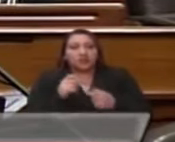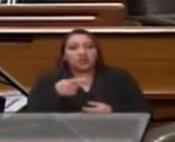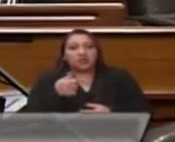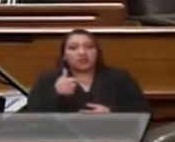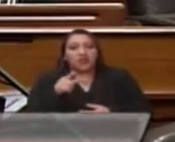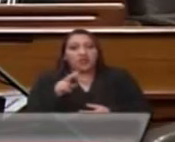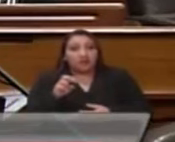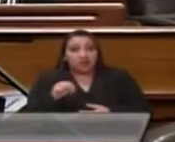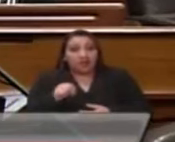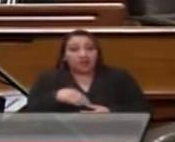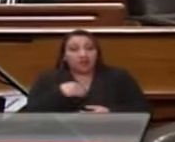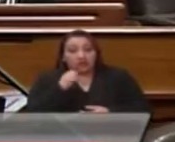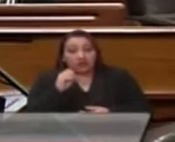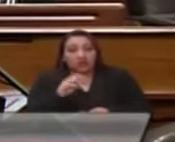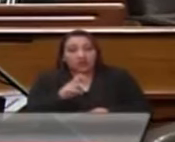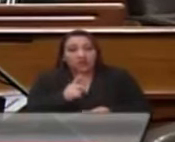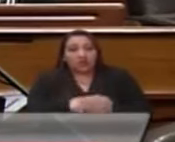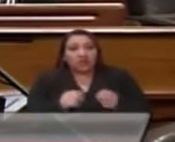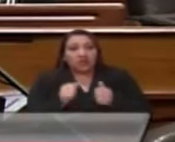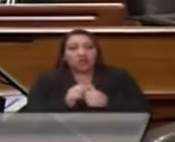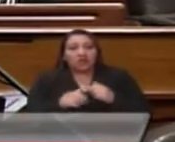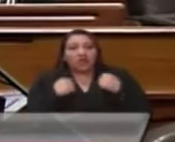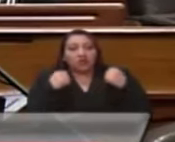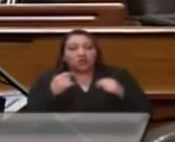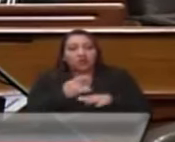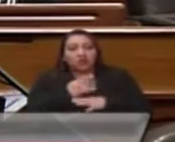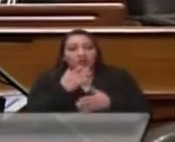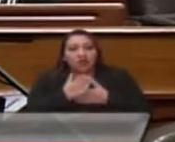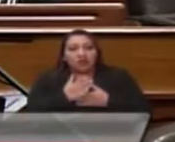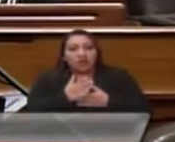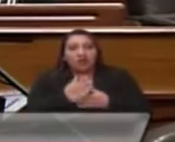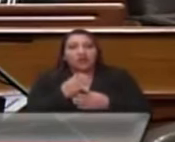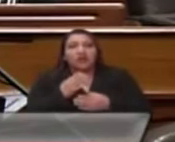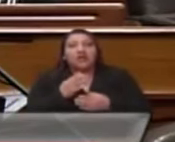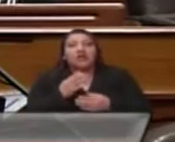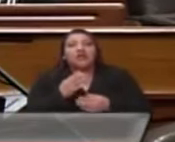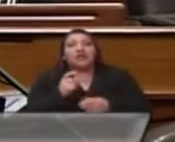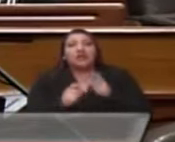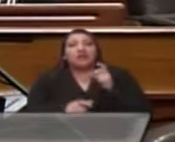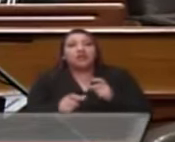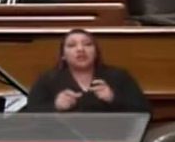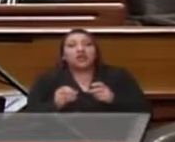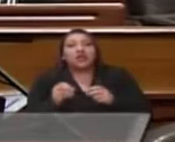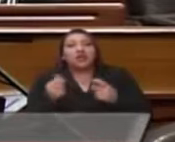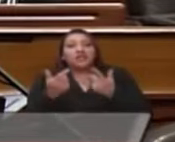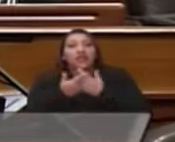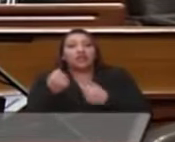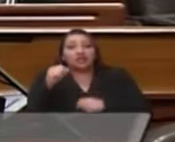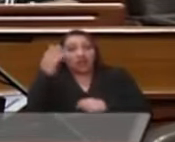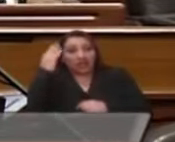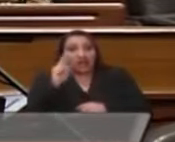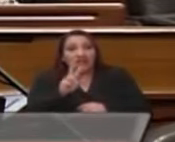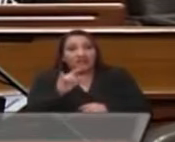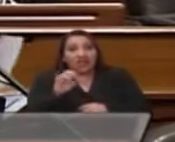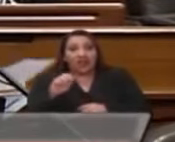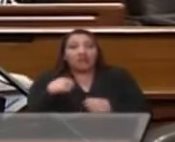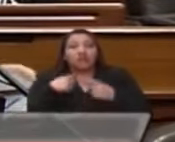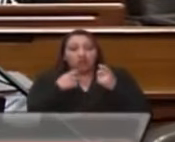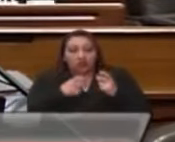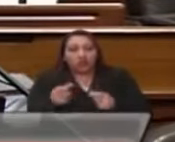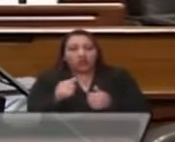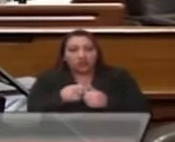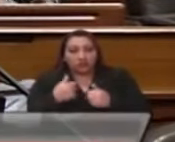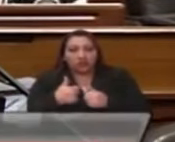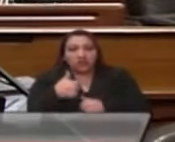Galván, le puedo decir que con respecto a la lucha contra los remanentes del terrorismo en el BRAEM, efectuaremos un control territorial en